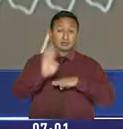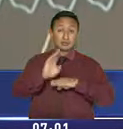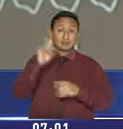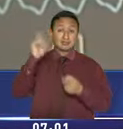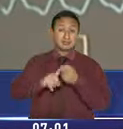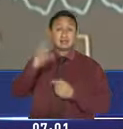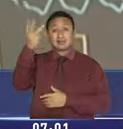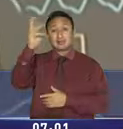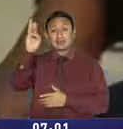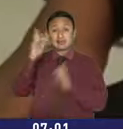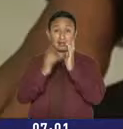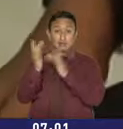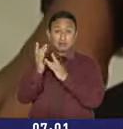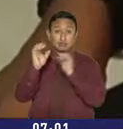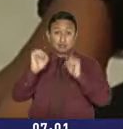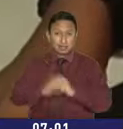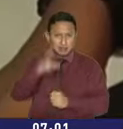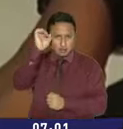pronunciarse.